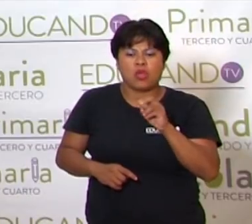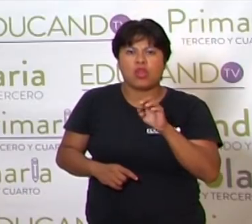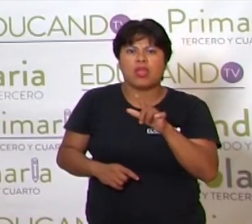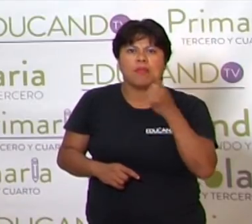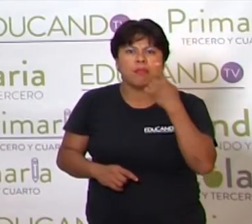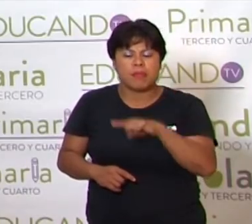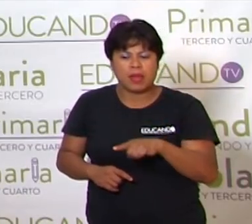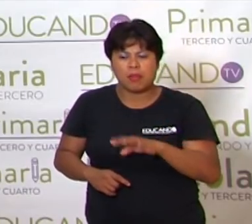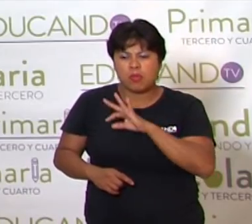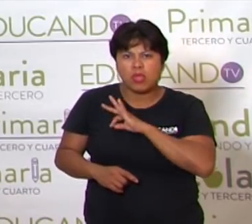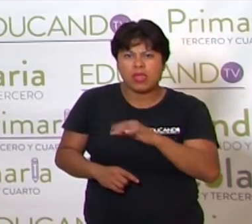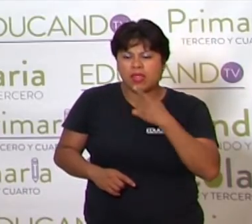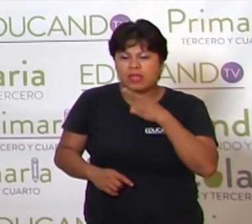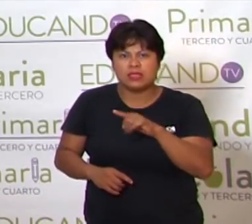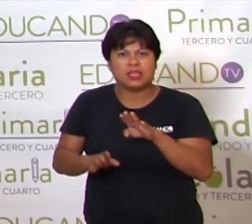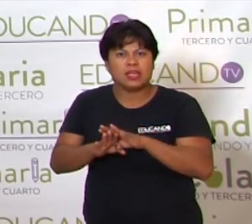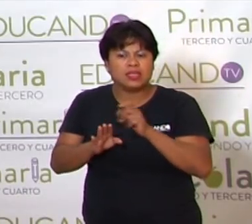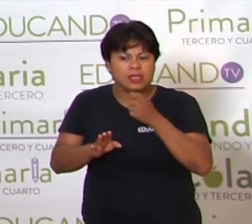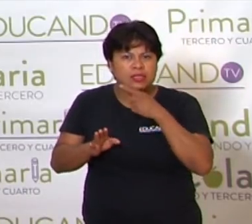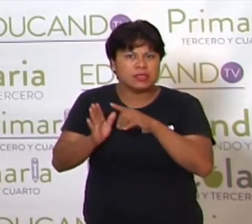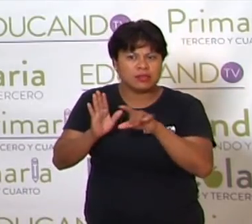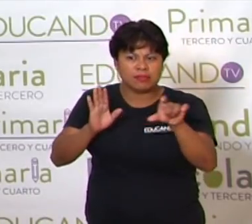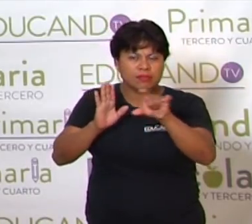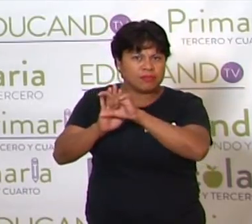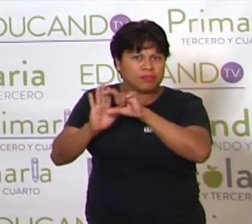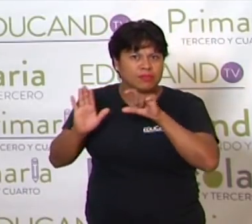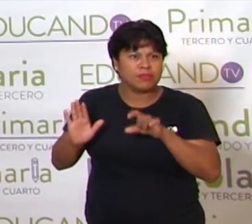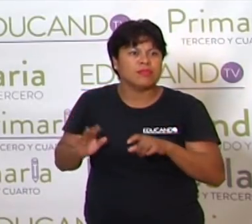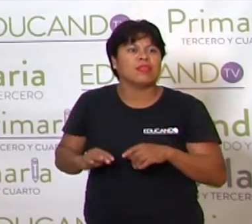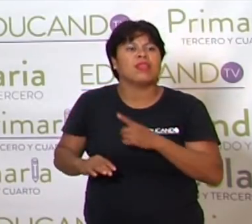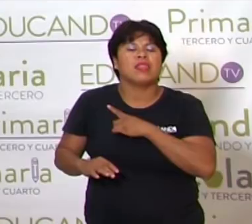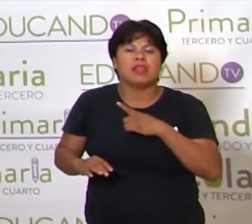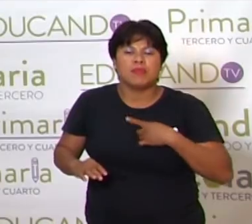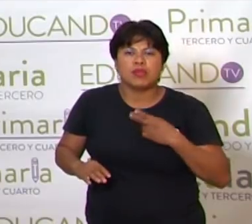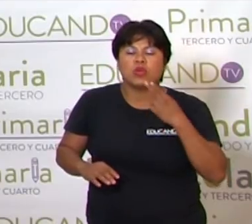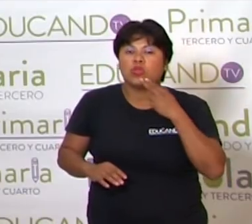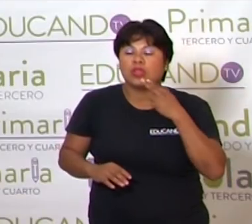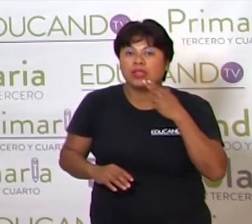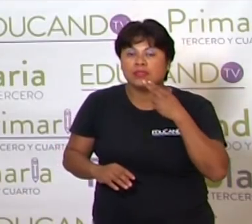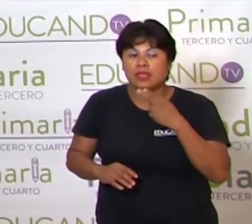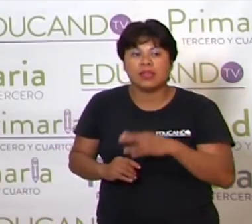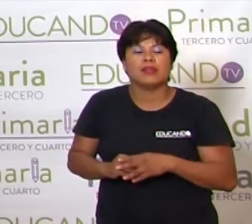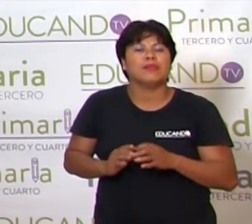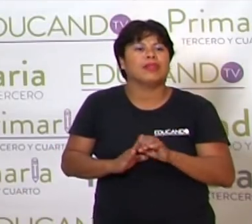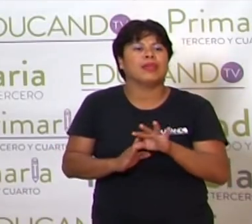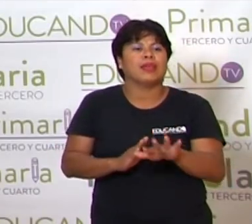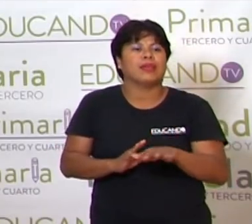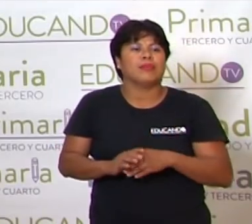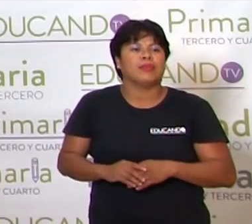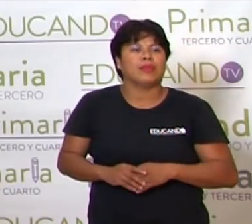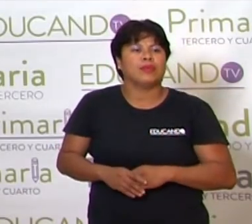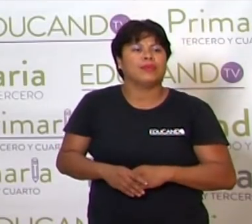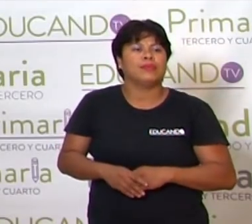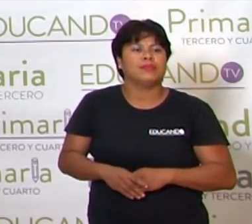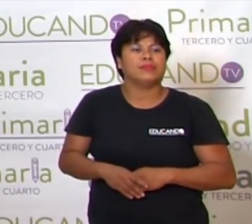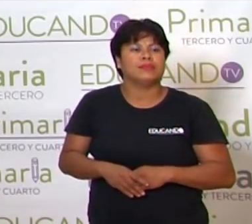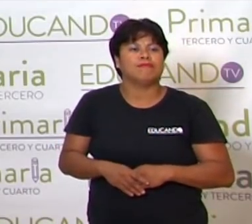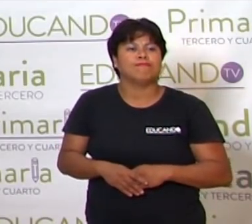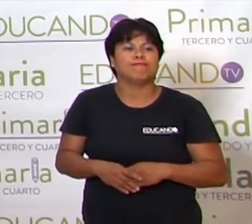para representar lo que dice el cartel? Tendríamos que utilizar, por ejemplo,